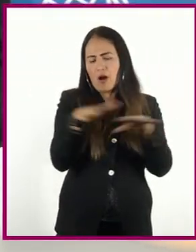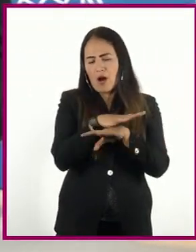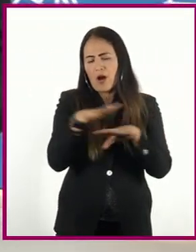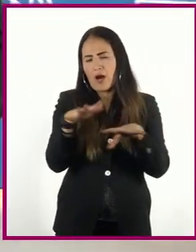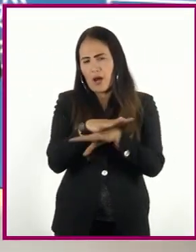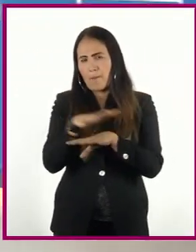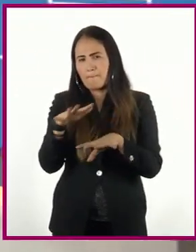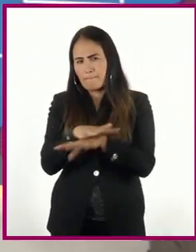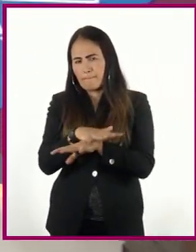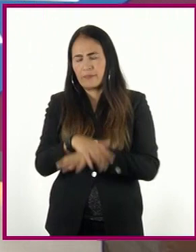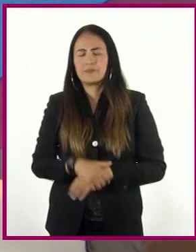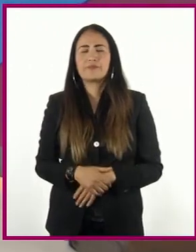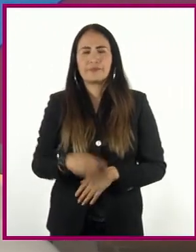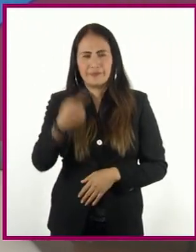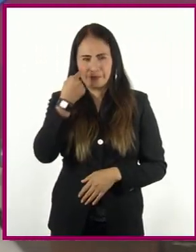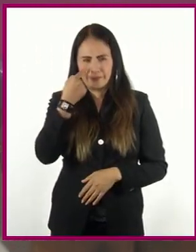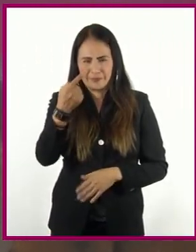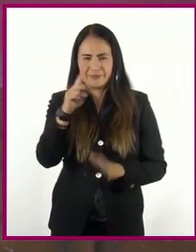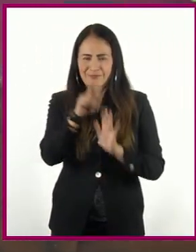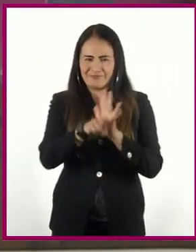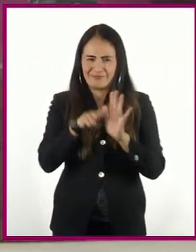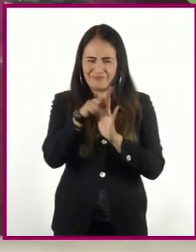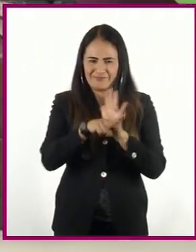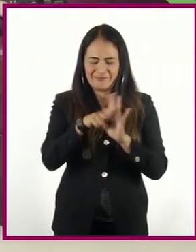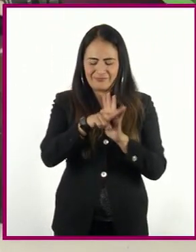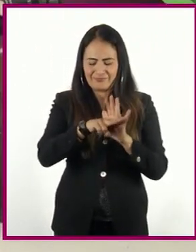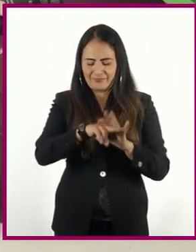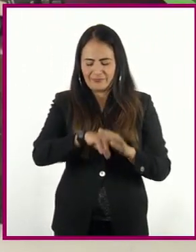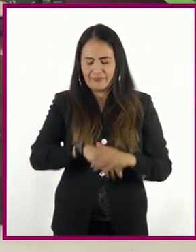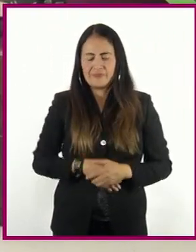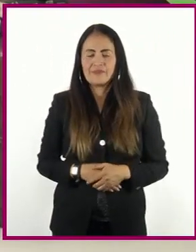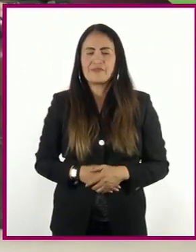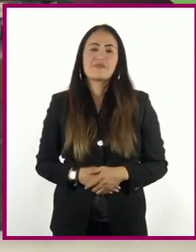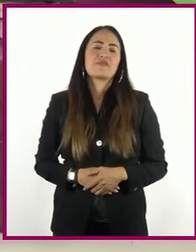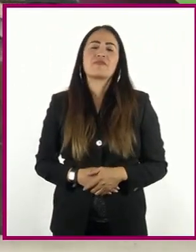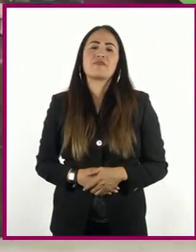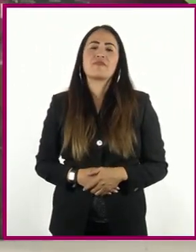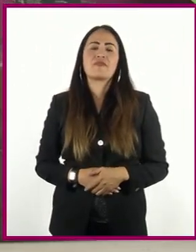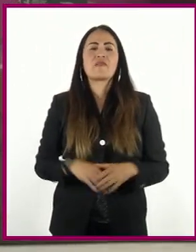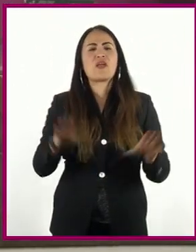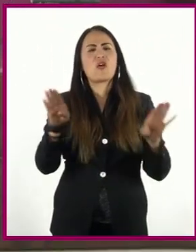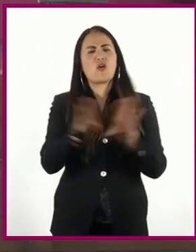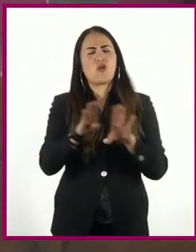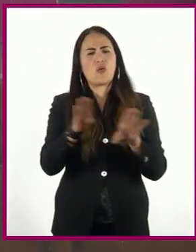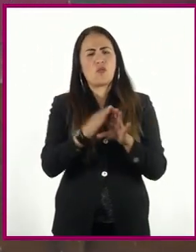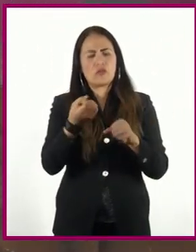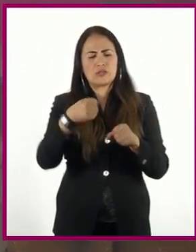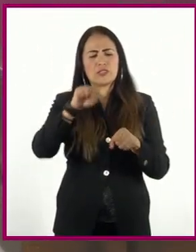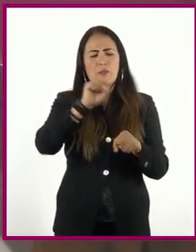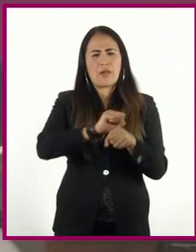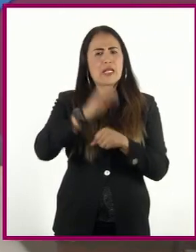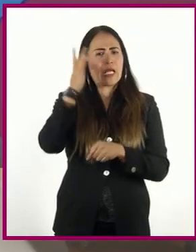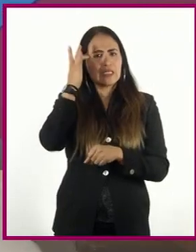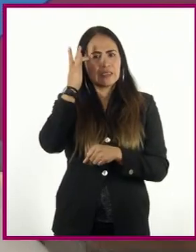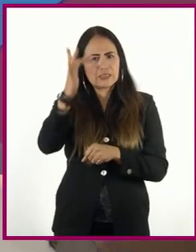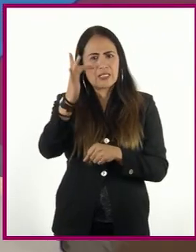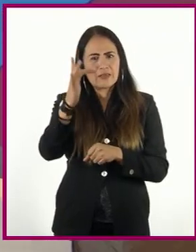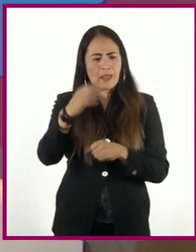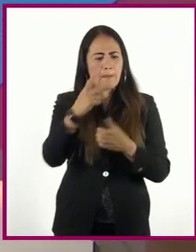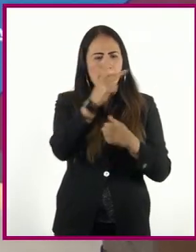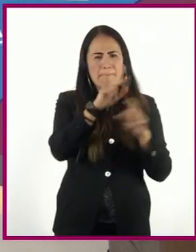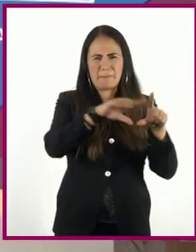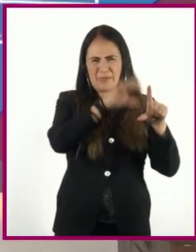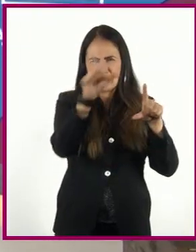de los años. Pongamos atención al siguiente video y tratemos de distinguir cómo se celebra la Semana Santa en diferentes partes del